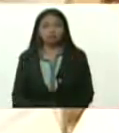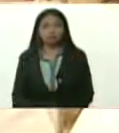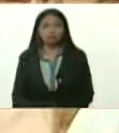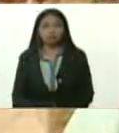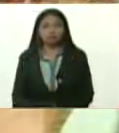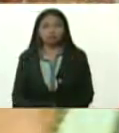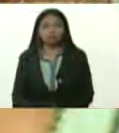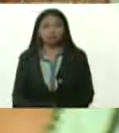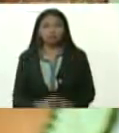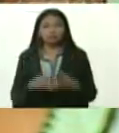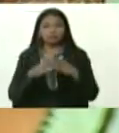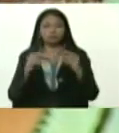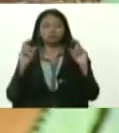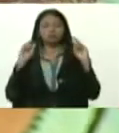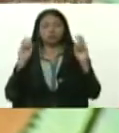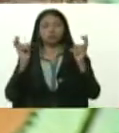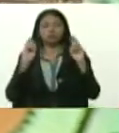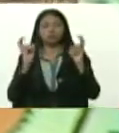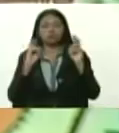todos los temas.